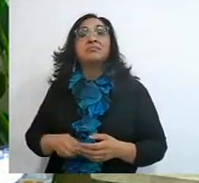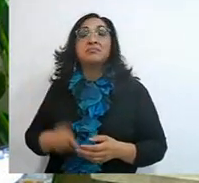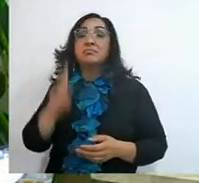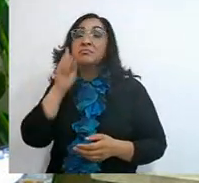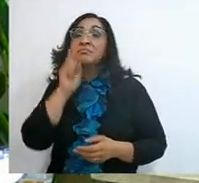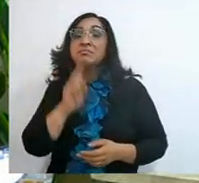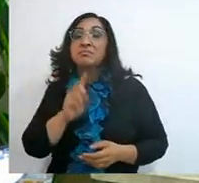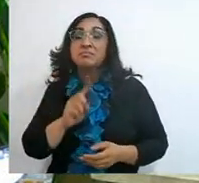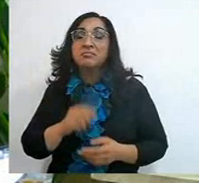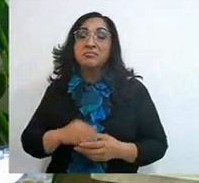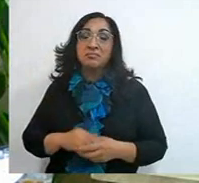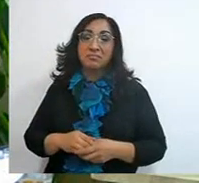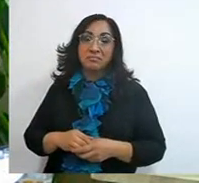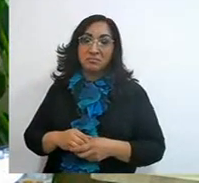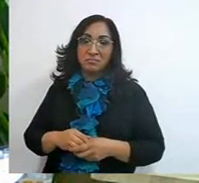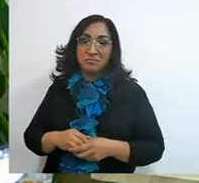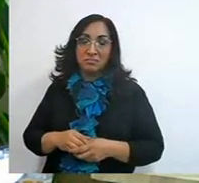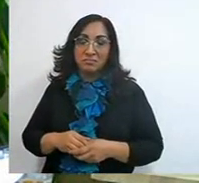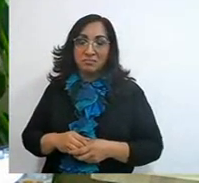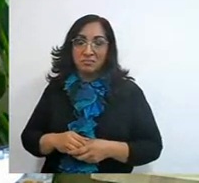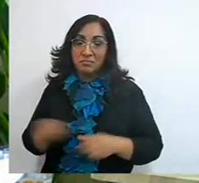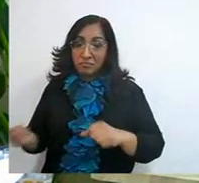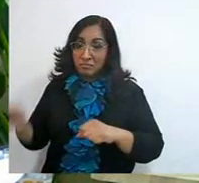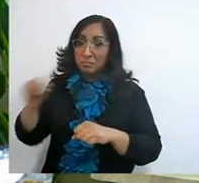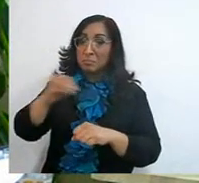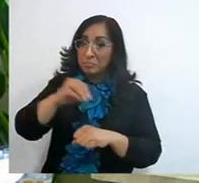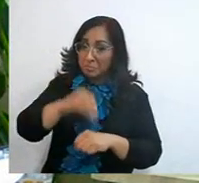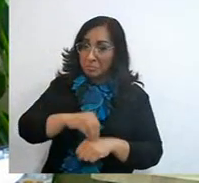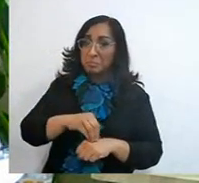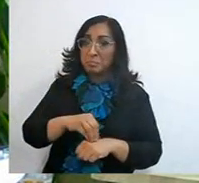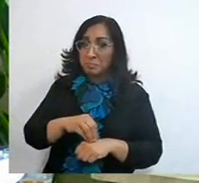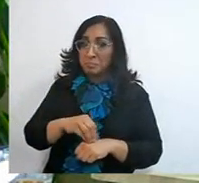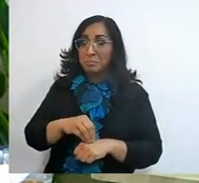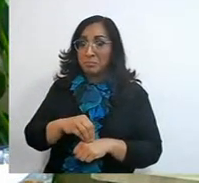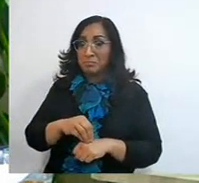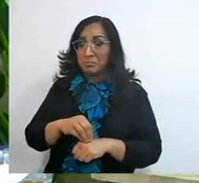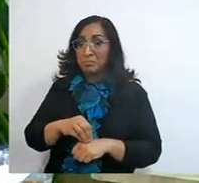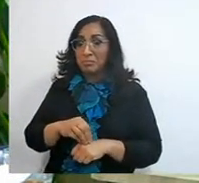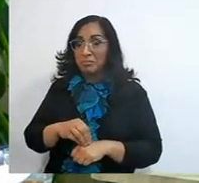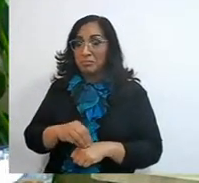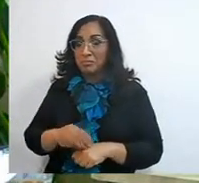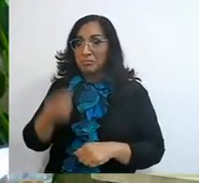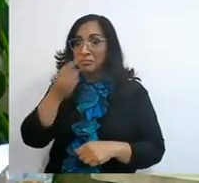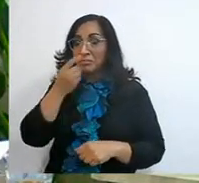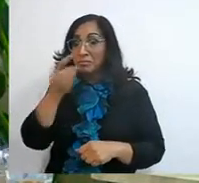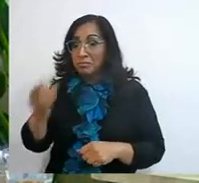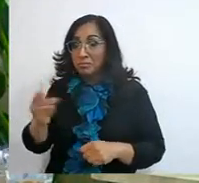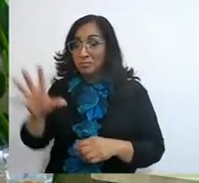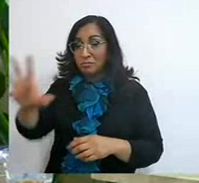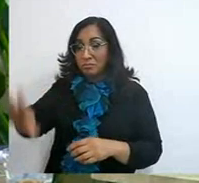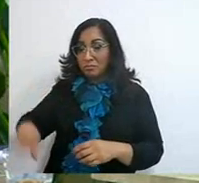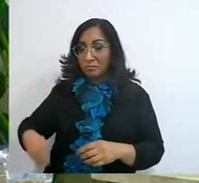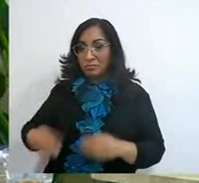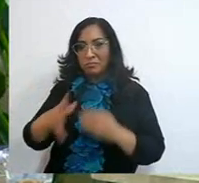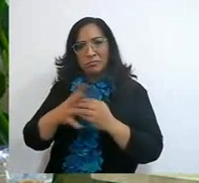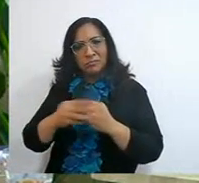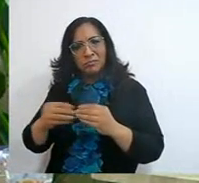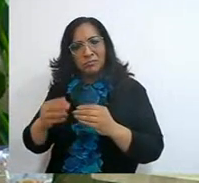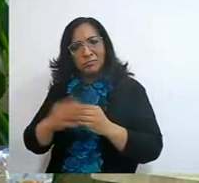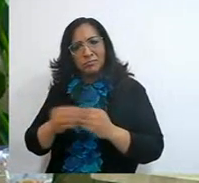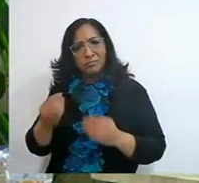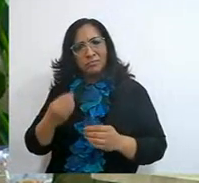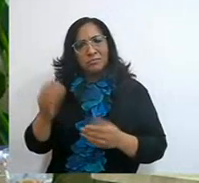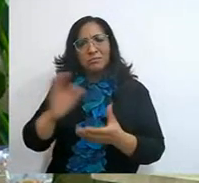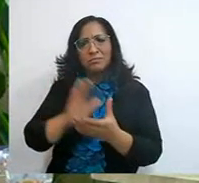la mujer, le añadió, tomó del fruto y le dio a su esposo.